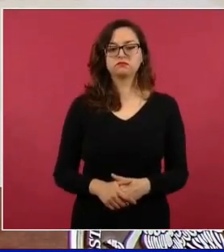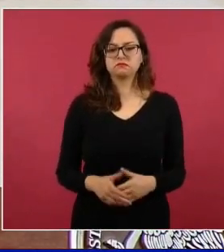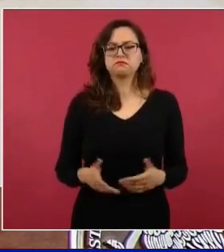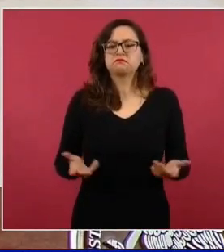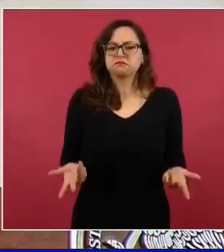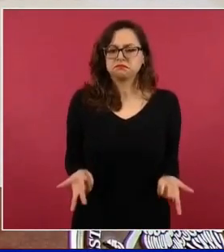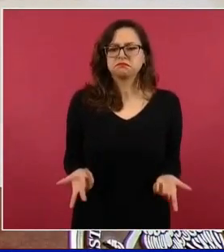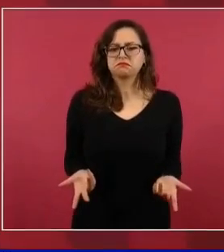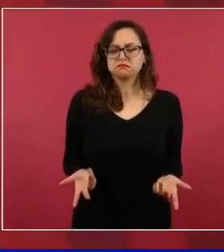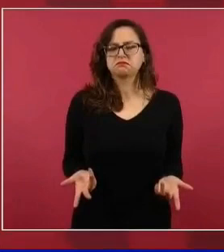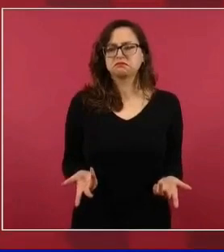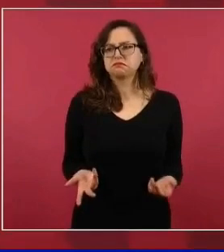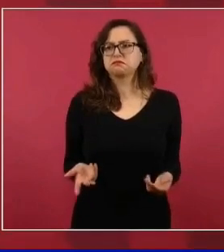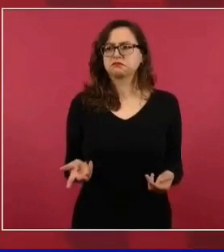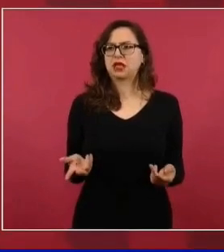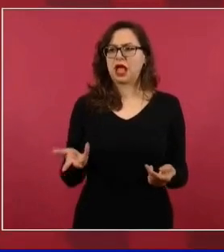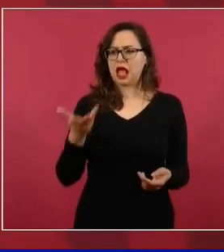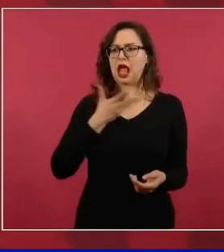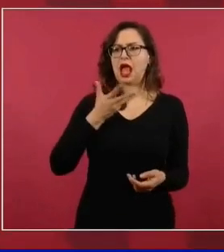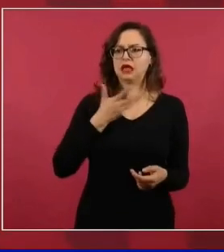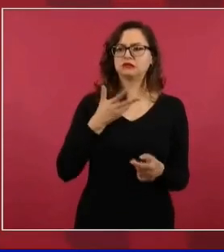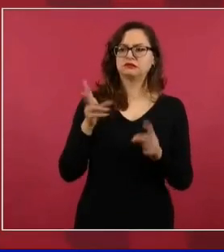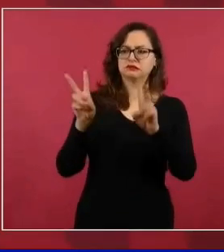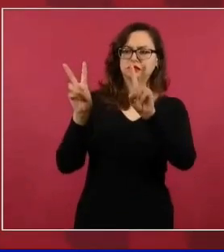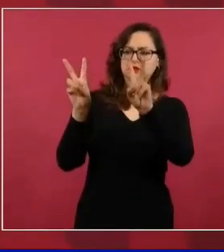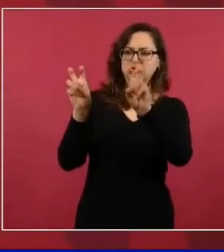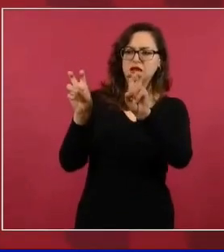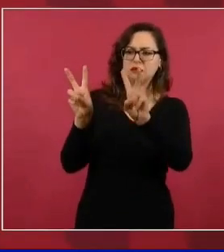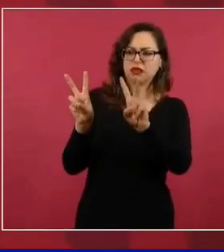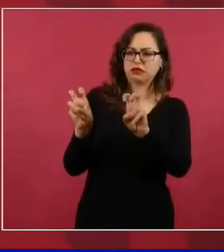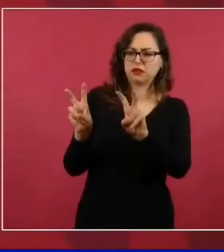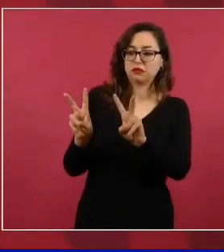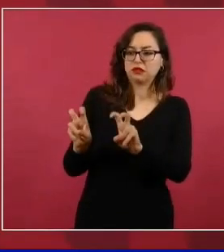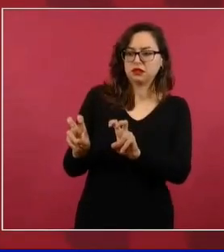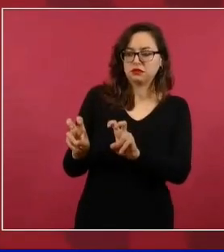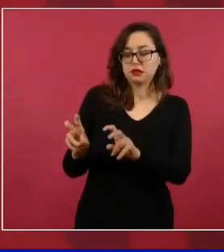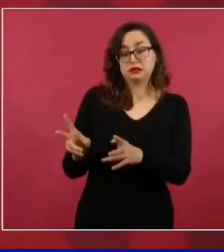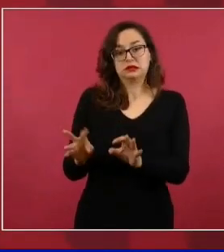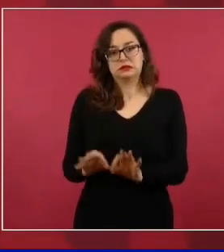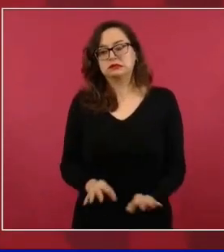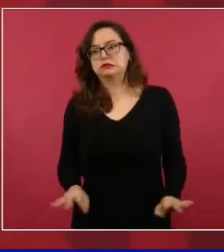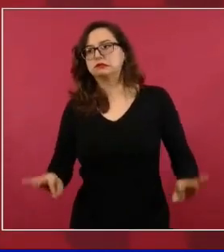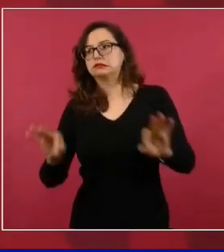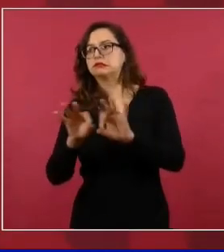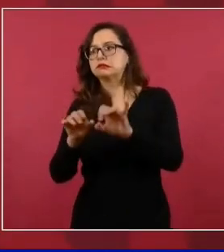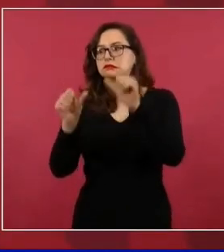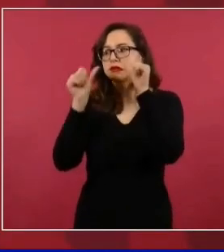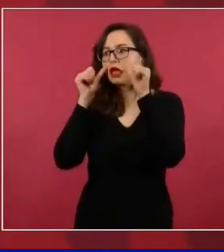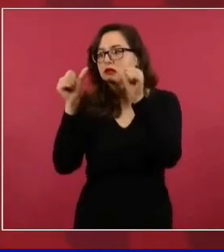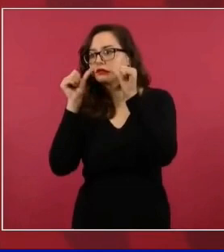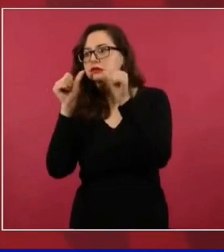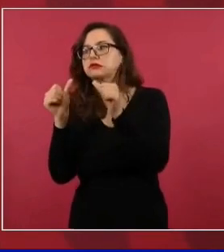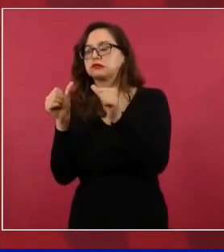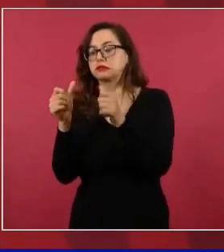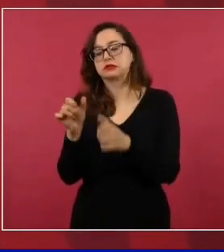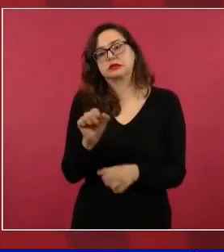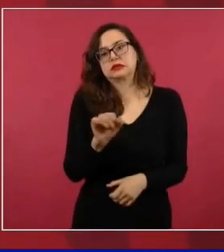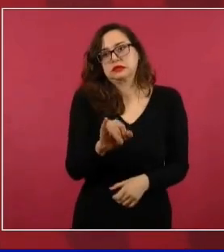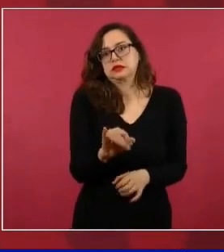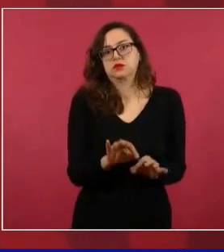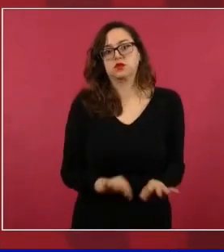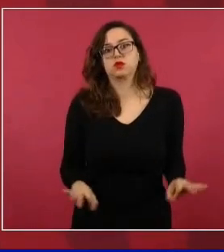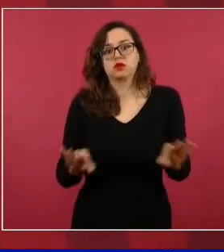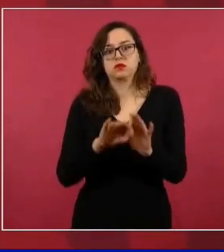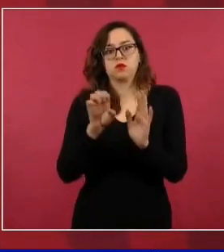decisión o esta decisión que tiene que tomar la Corte, eso sí, me importa. Incluso